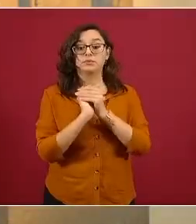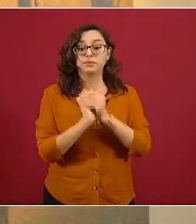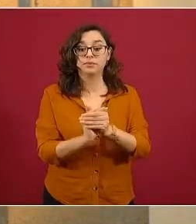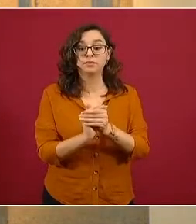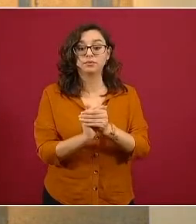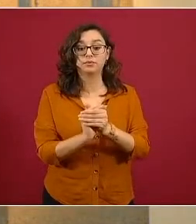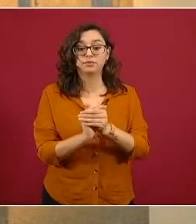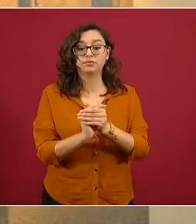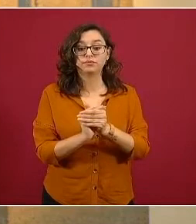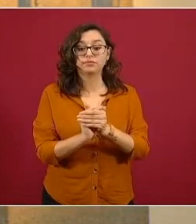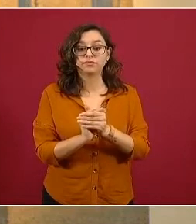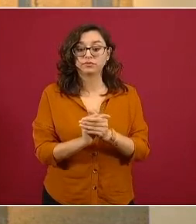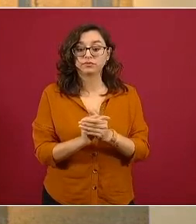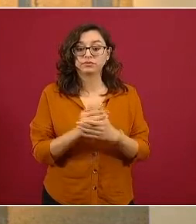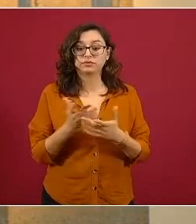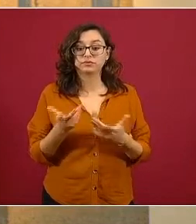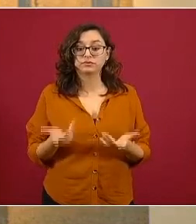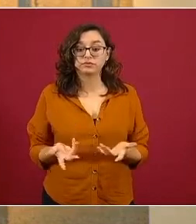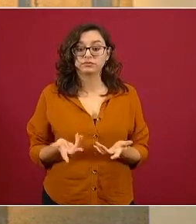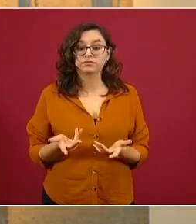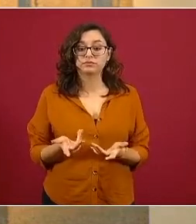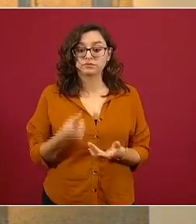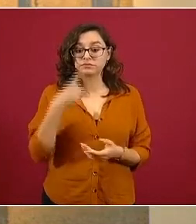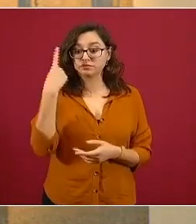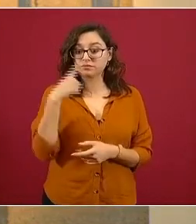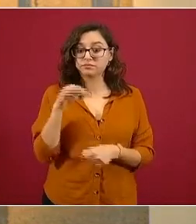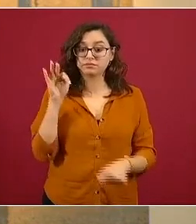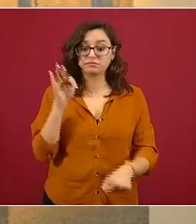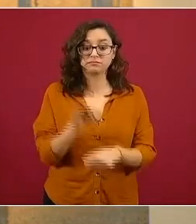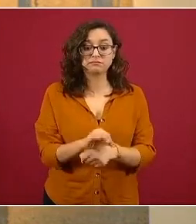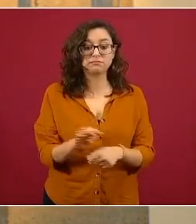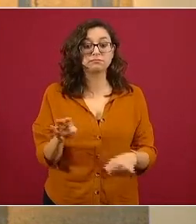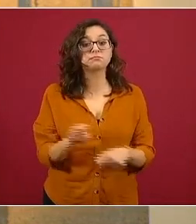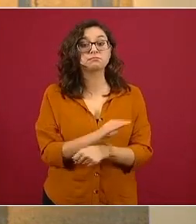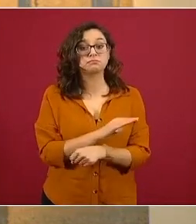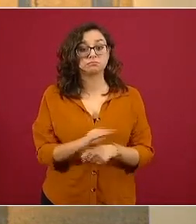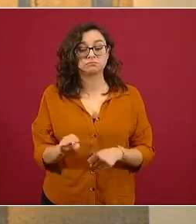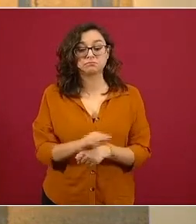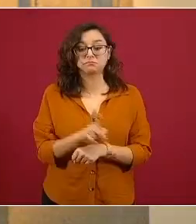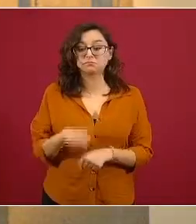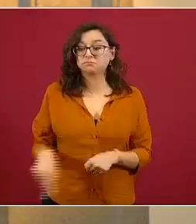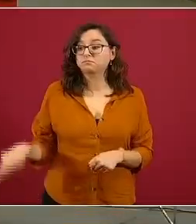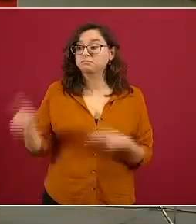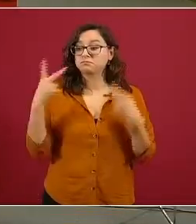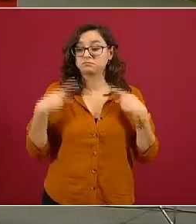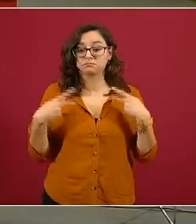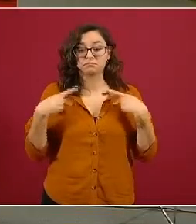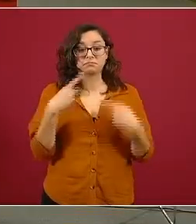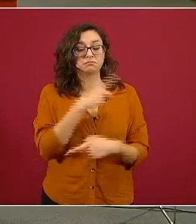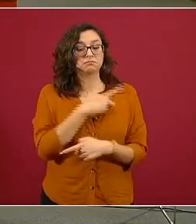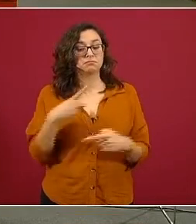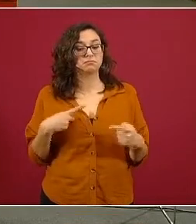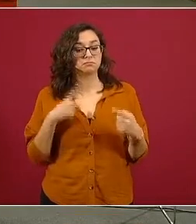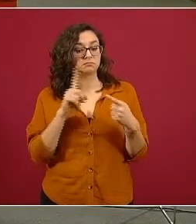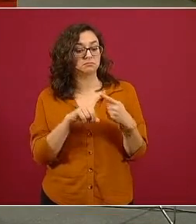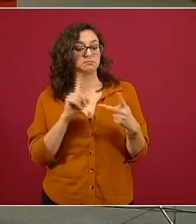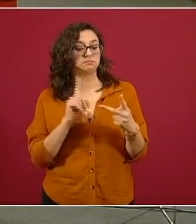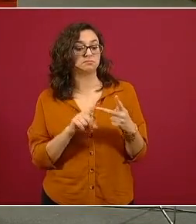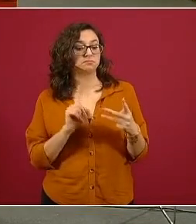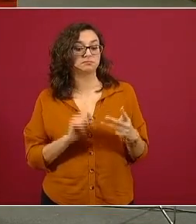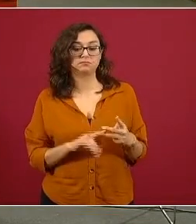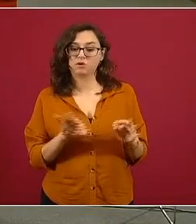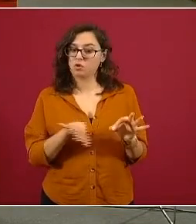sorteo fiscal para beneficio de sus clientes, deben de cumplir 3 requisitos, que